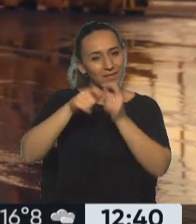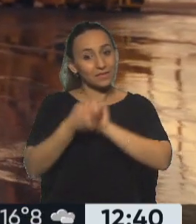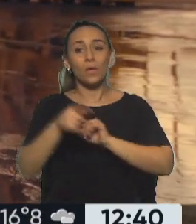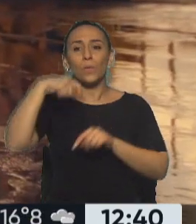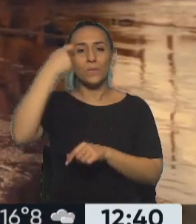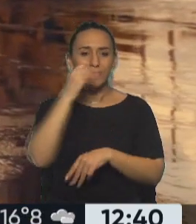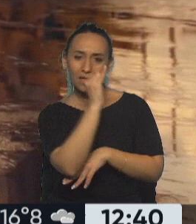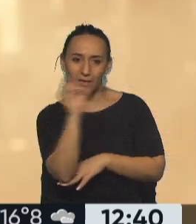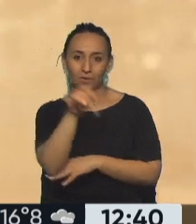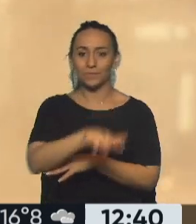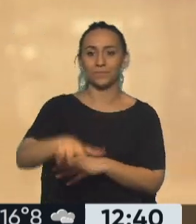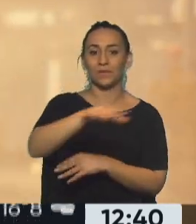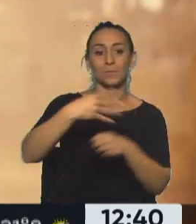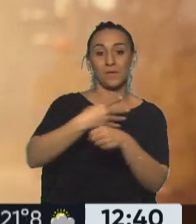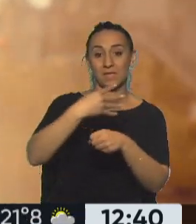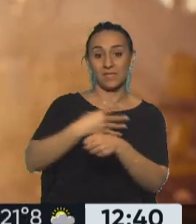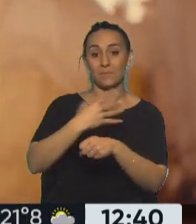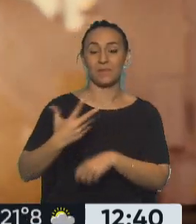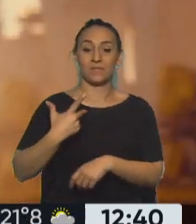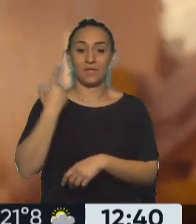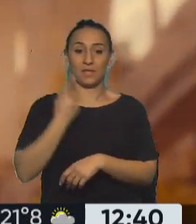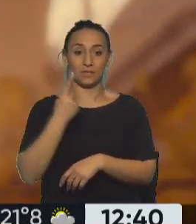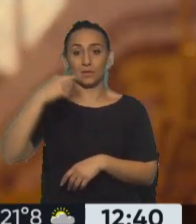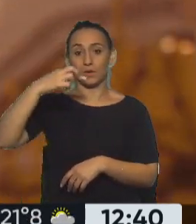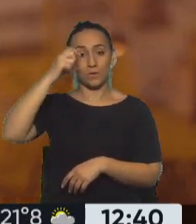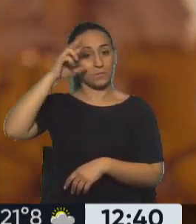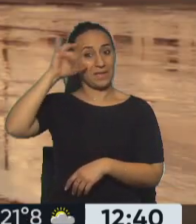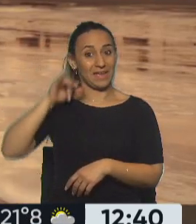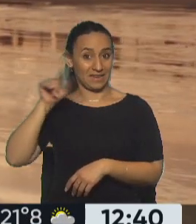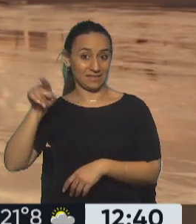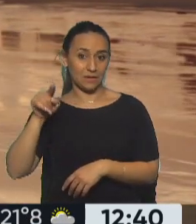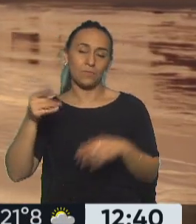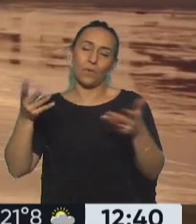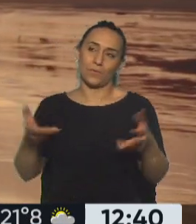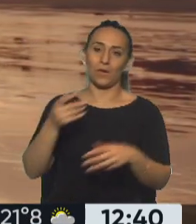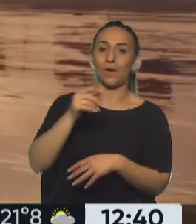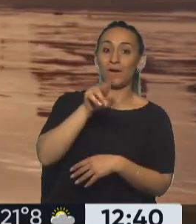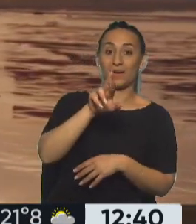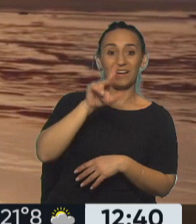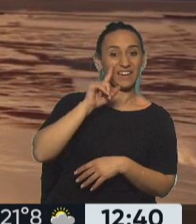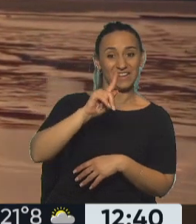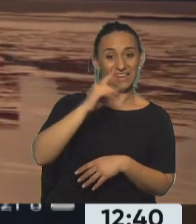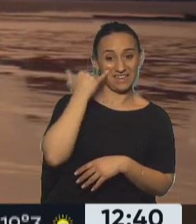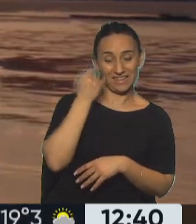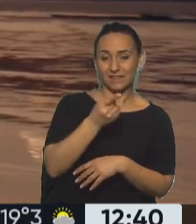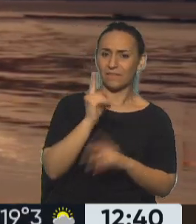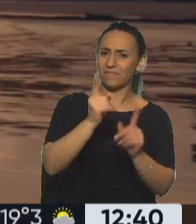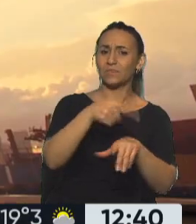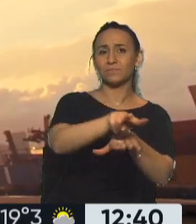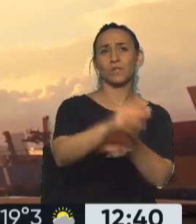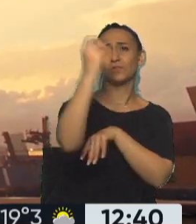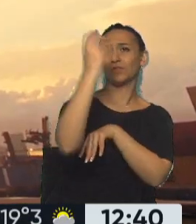Miami, con la dirección de Carlos Pérez, de Elastic People, mientras, por supuesto, Ricky Martin sigue tomando sol, y haciendo